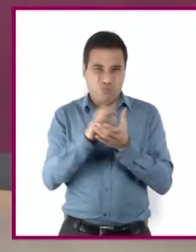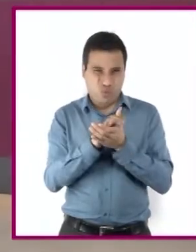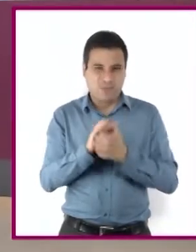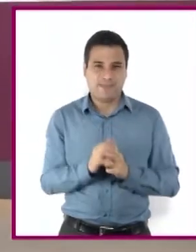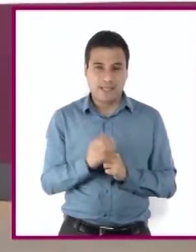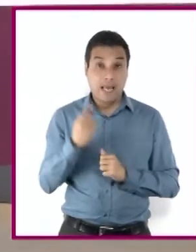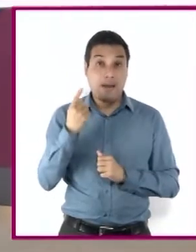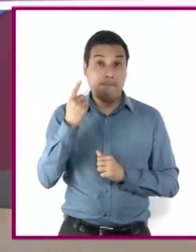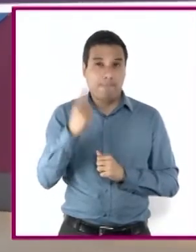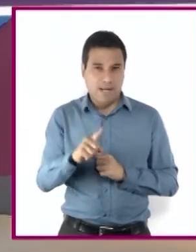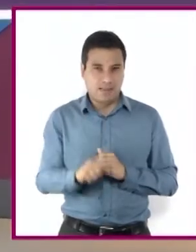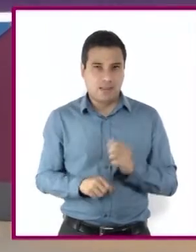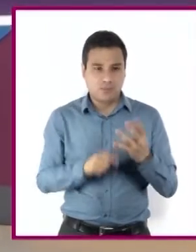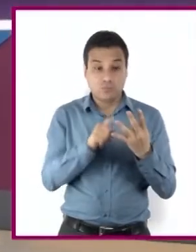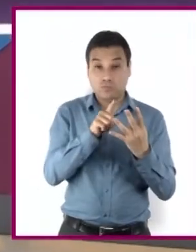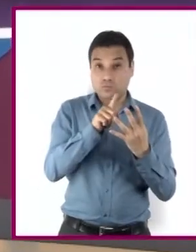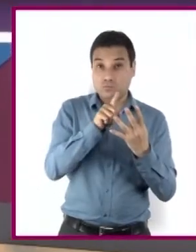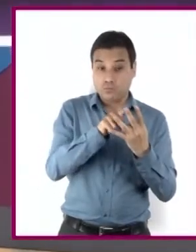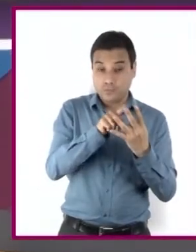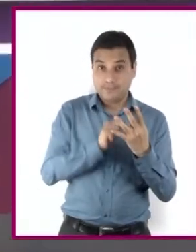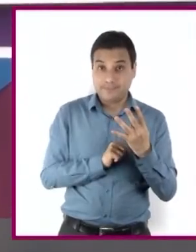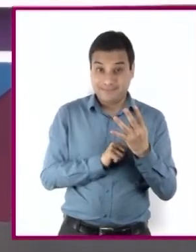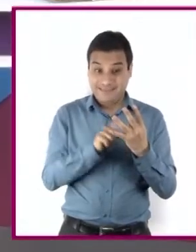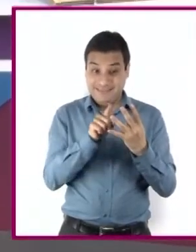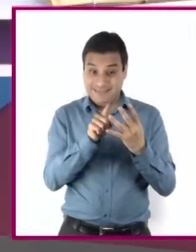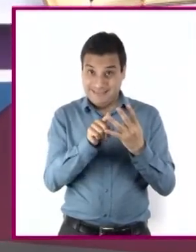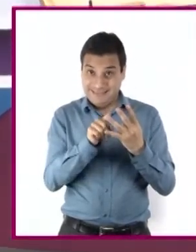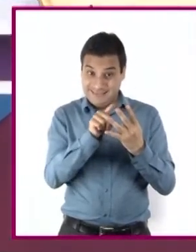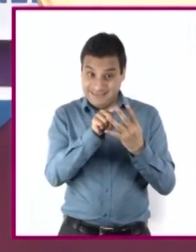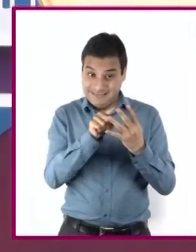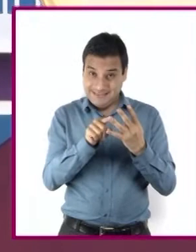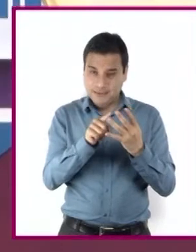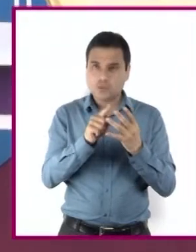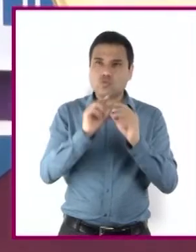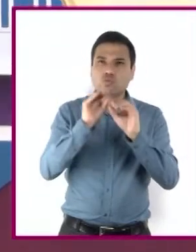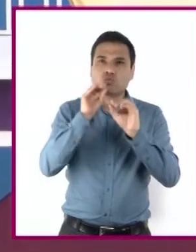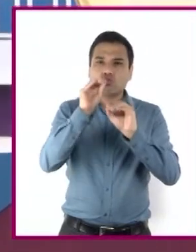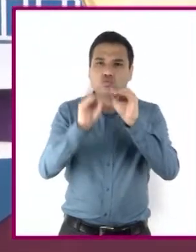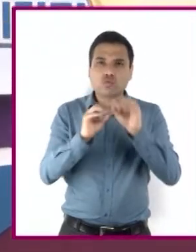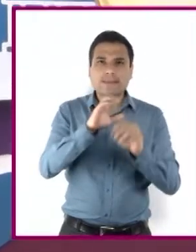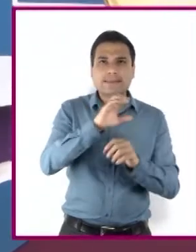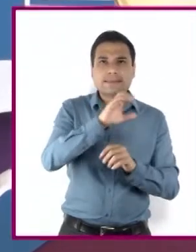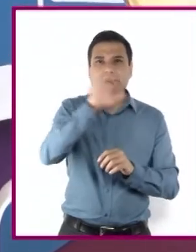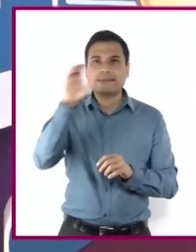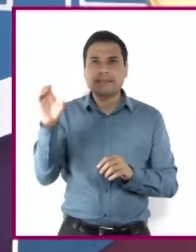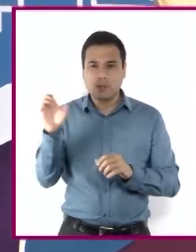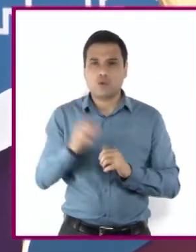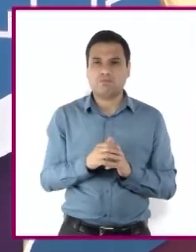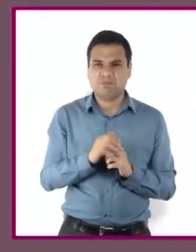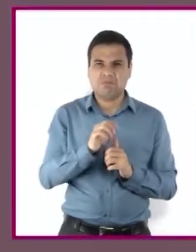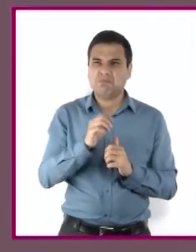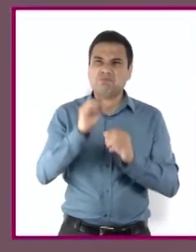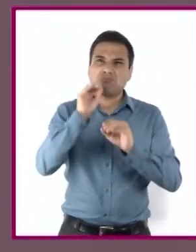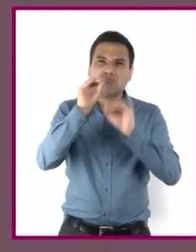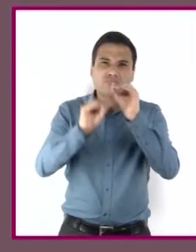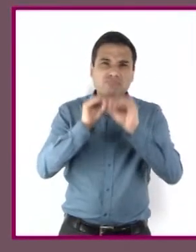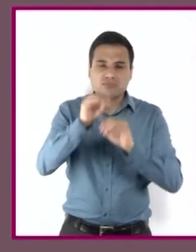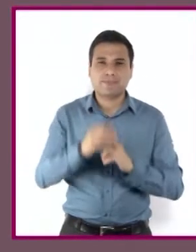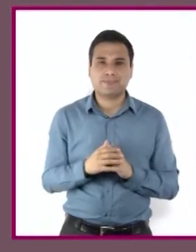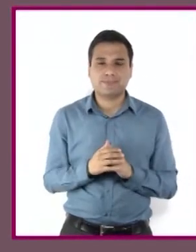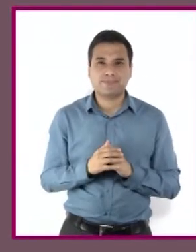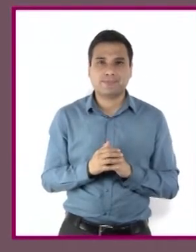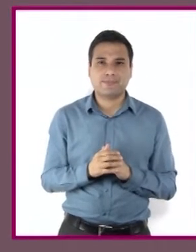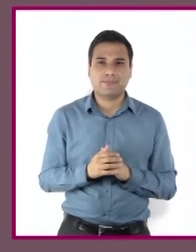y Quetzalcóatl se encargaran de crear los demás cielos llamados Ilhuicatl en náhuatl, la